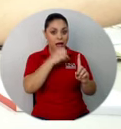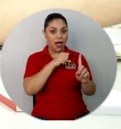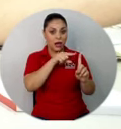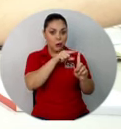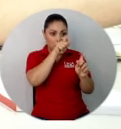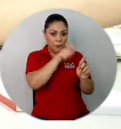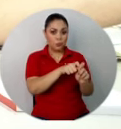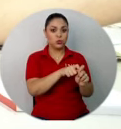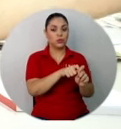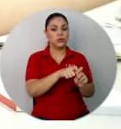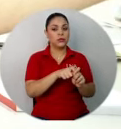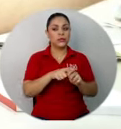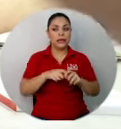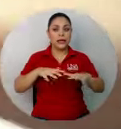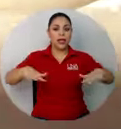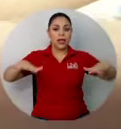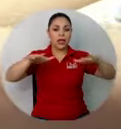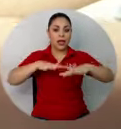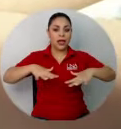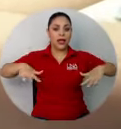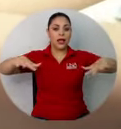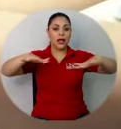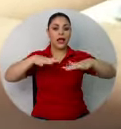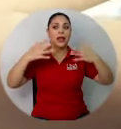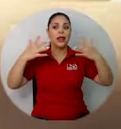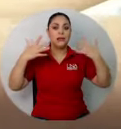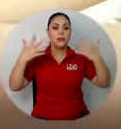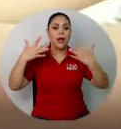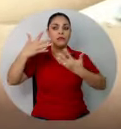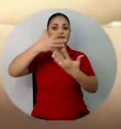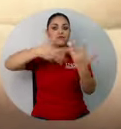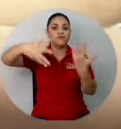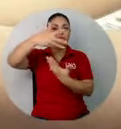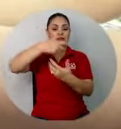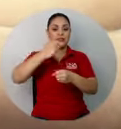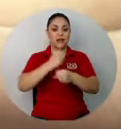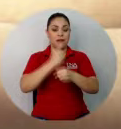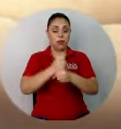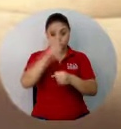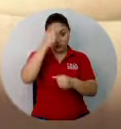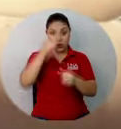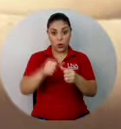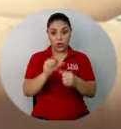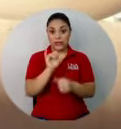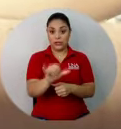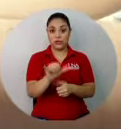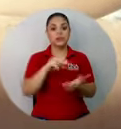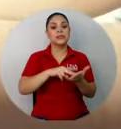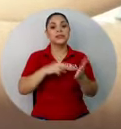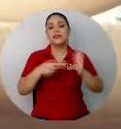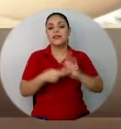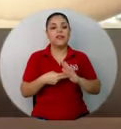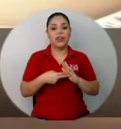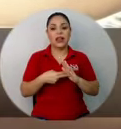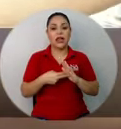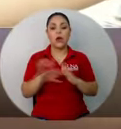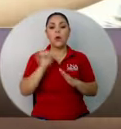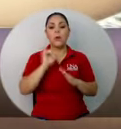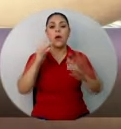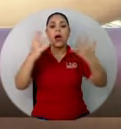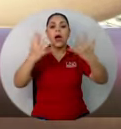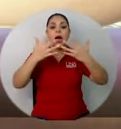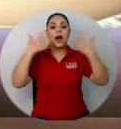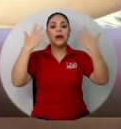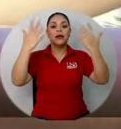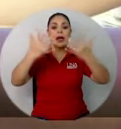en la empresa donde laboramos. Recordemos que el clima organizacional es, veámoslo así de una forma sencilla, el